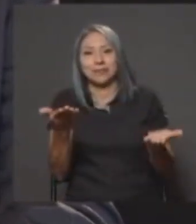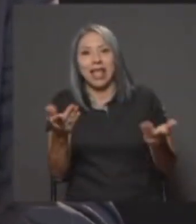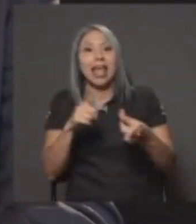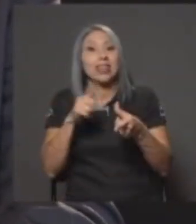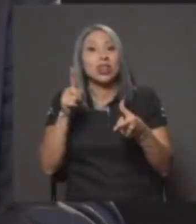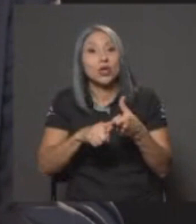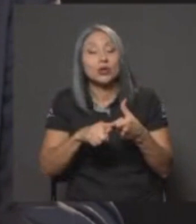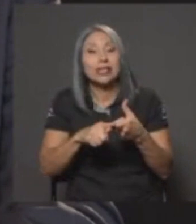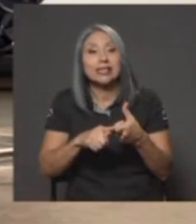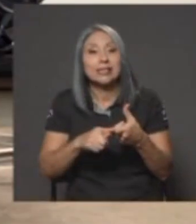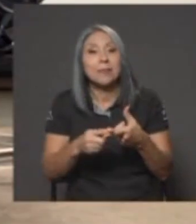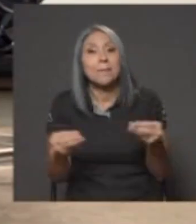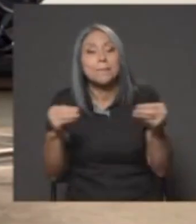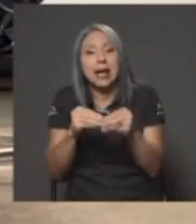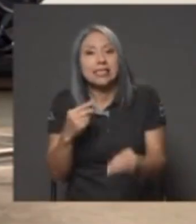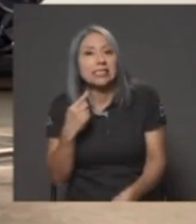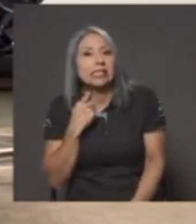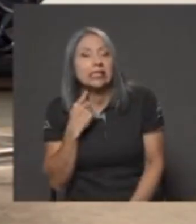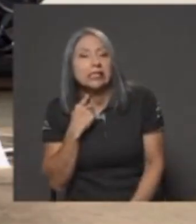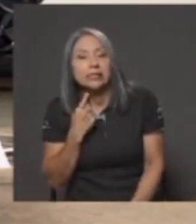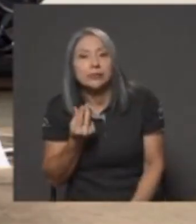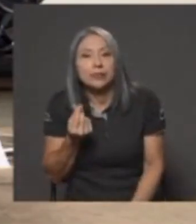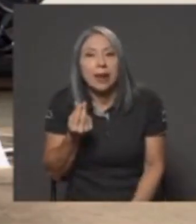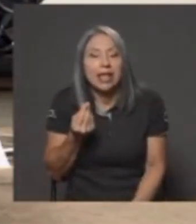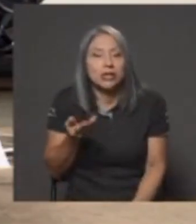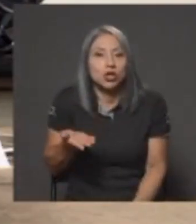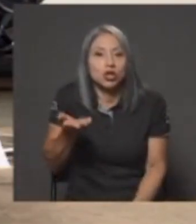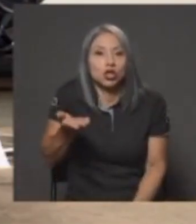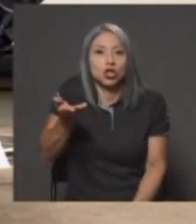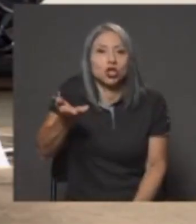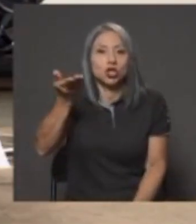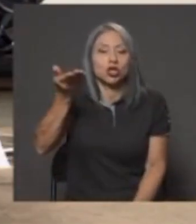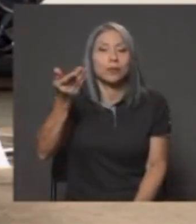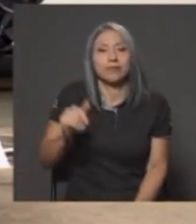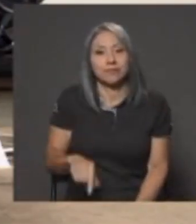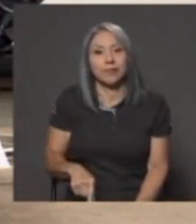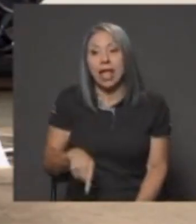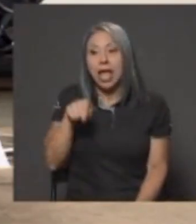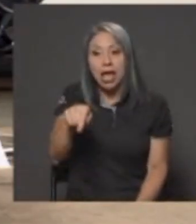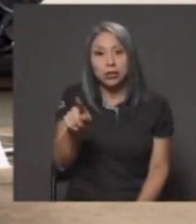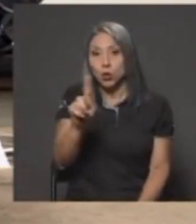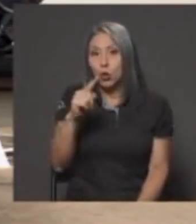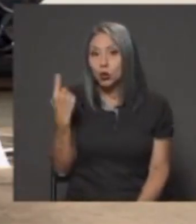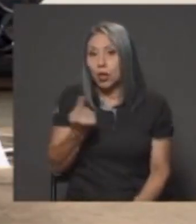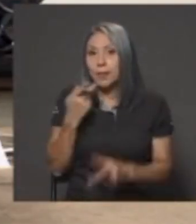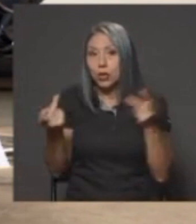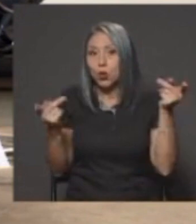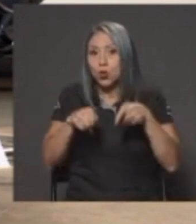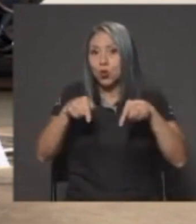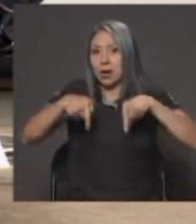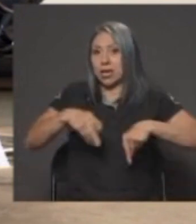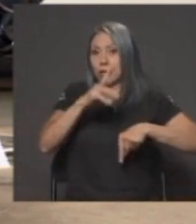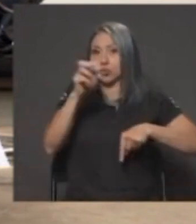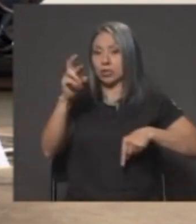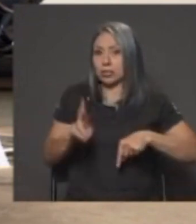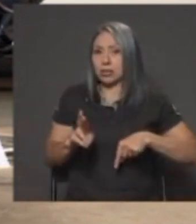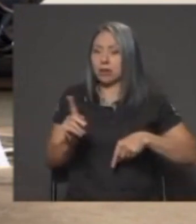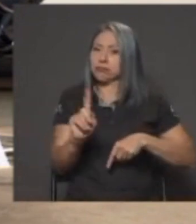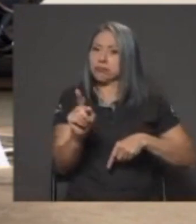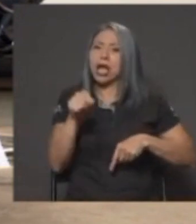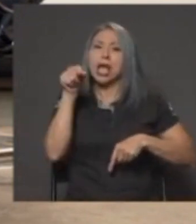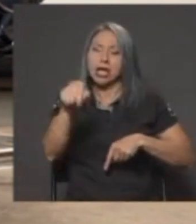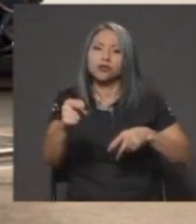mucho los precios hacia arriba, ¿verdad? Y cuando teníamos los precios altos, y eso no solamente ocurrió aquí en el país,